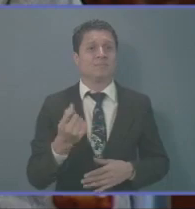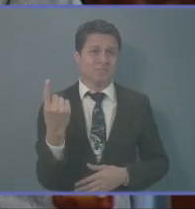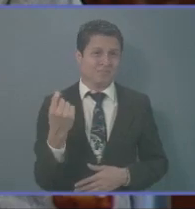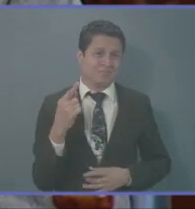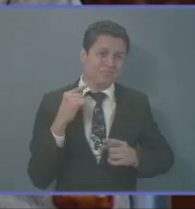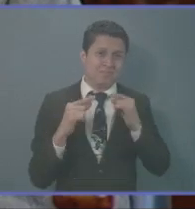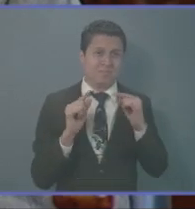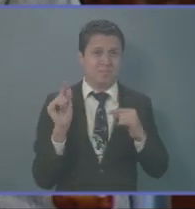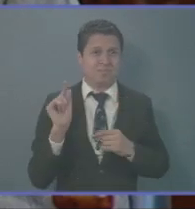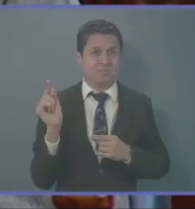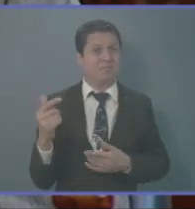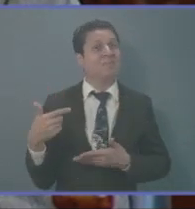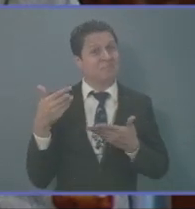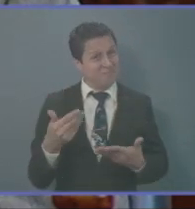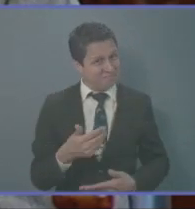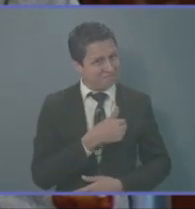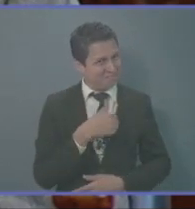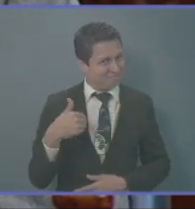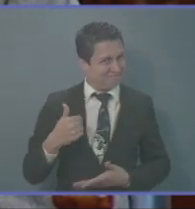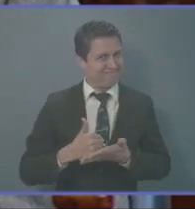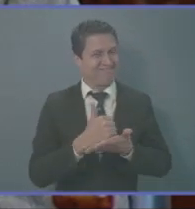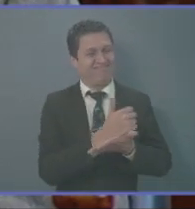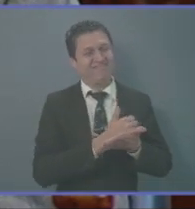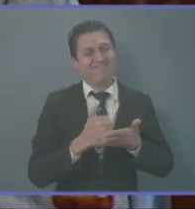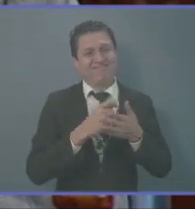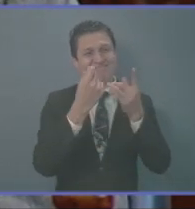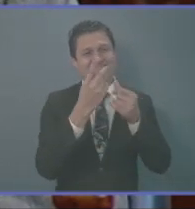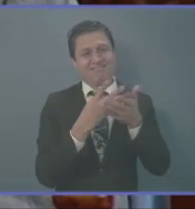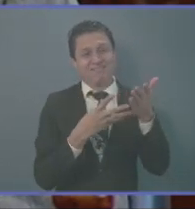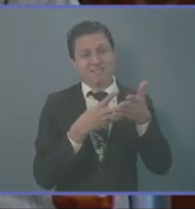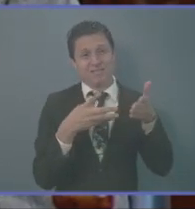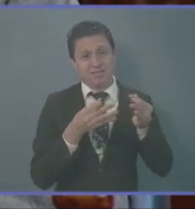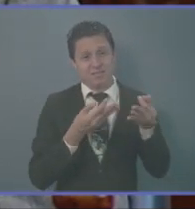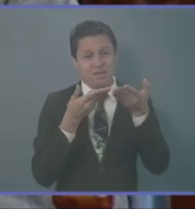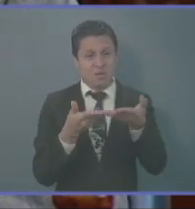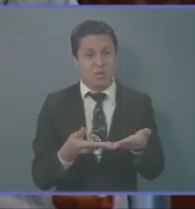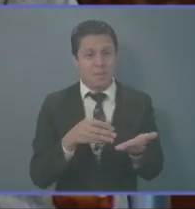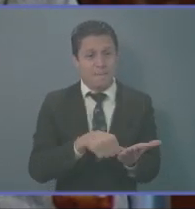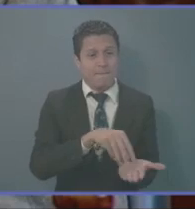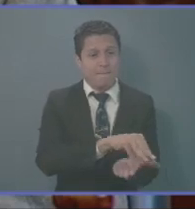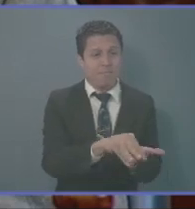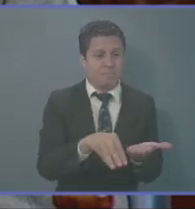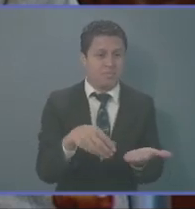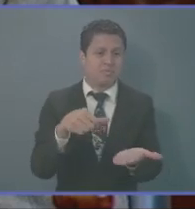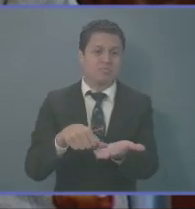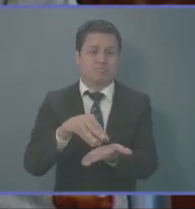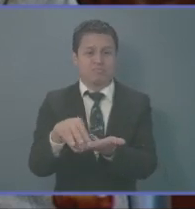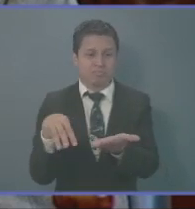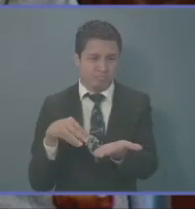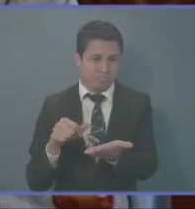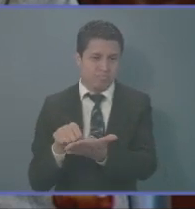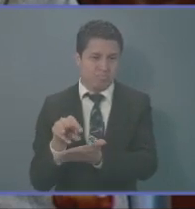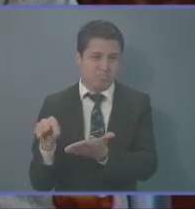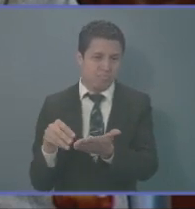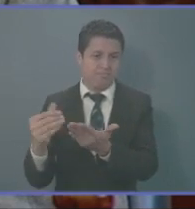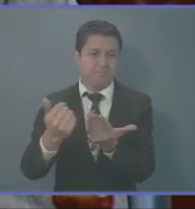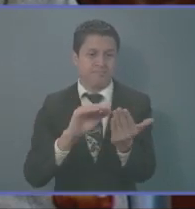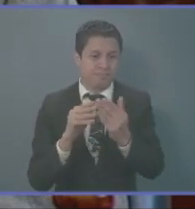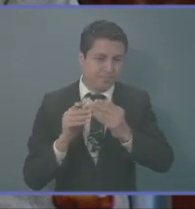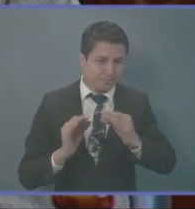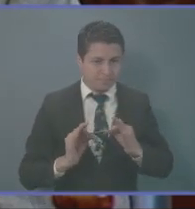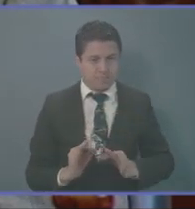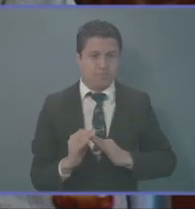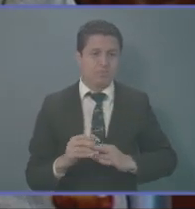al Ministerio de Hacienda para la obtención de recursos financieros de aquellas entidades u organismos